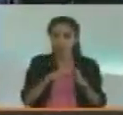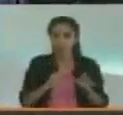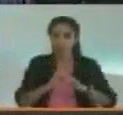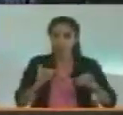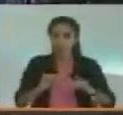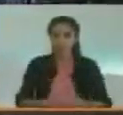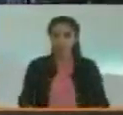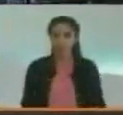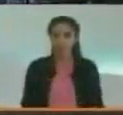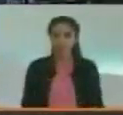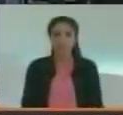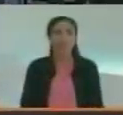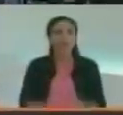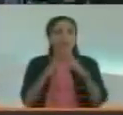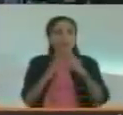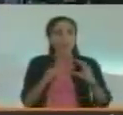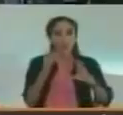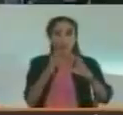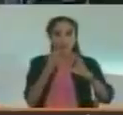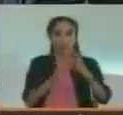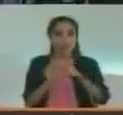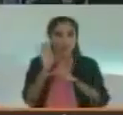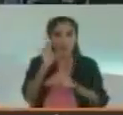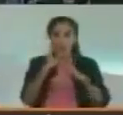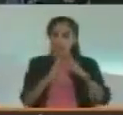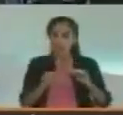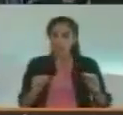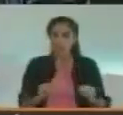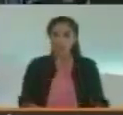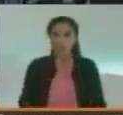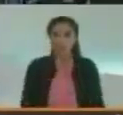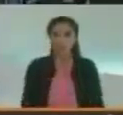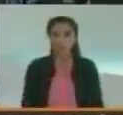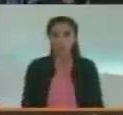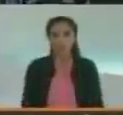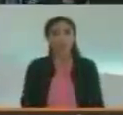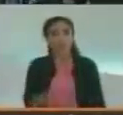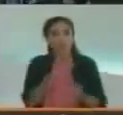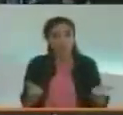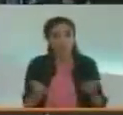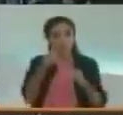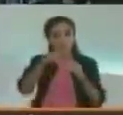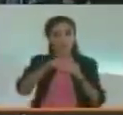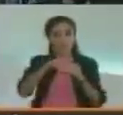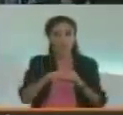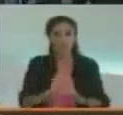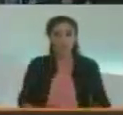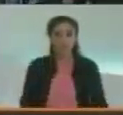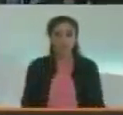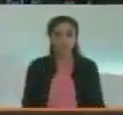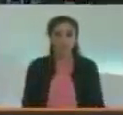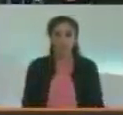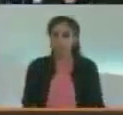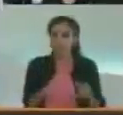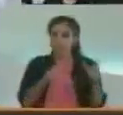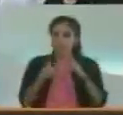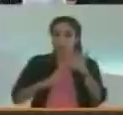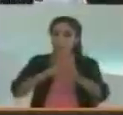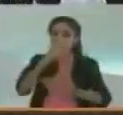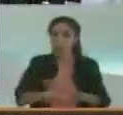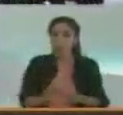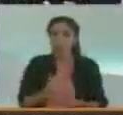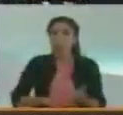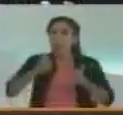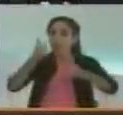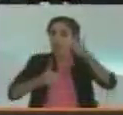el que tiene carnet de la patria y vaya a votar como ciudadano ejemplar por el candidato